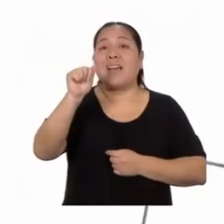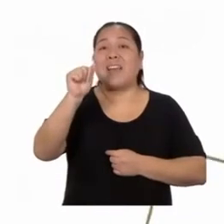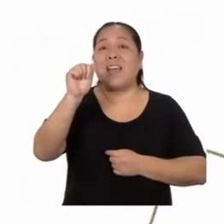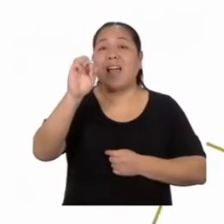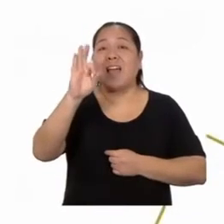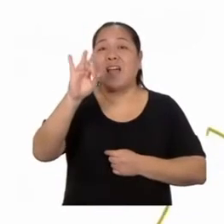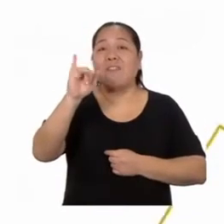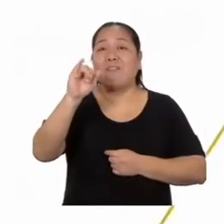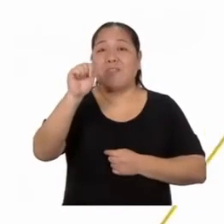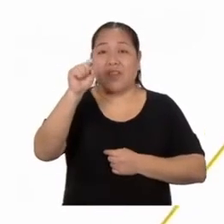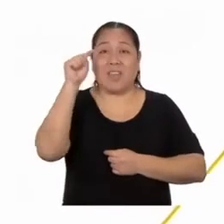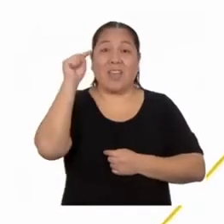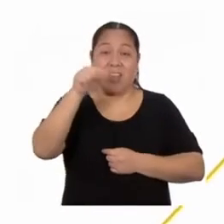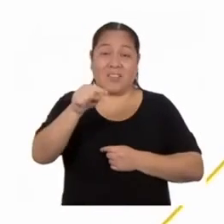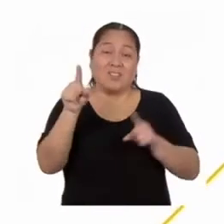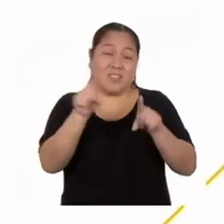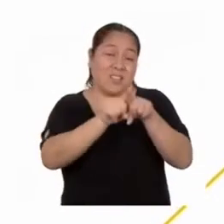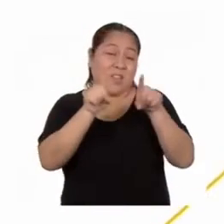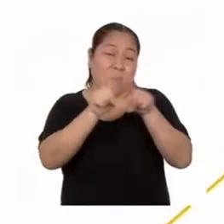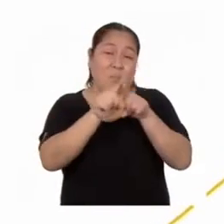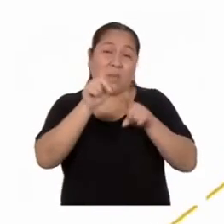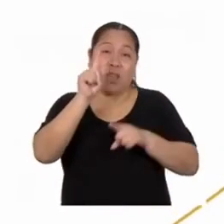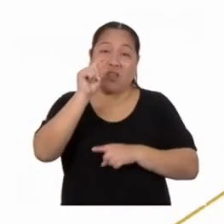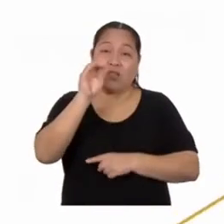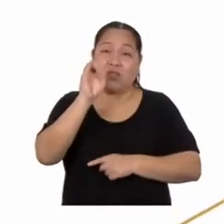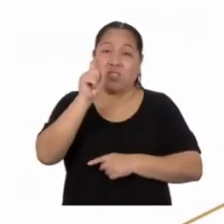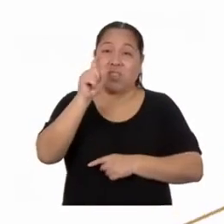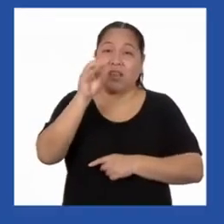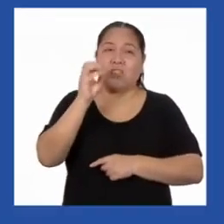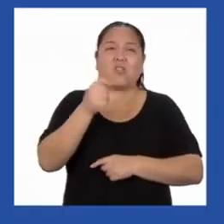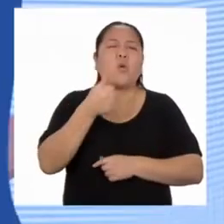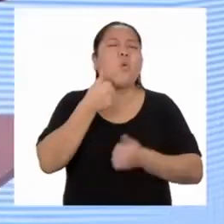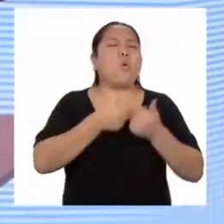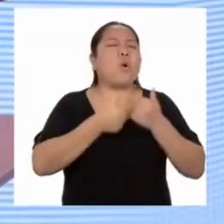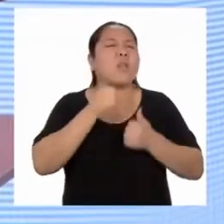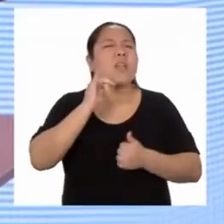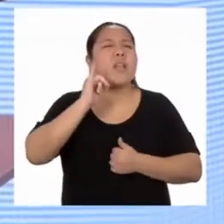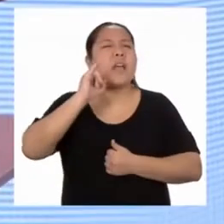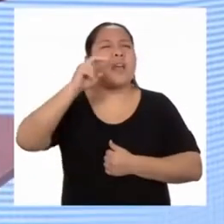Lo son. ¿Y qué tipo de infografía es?